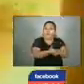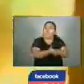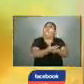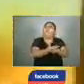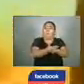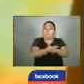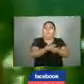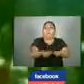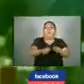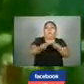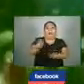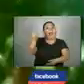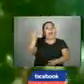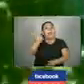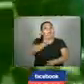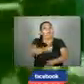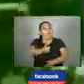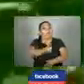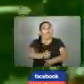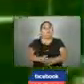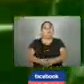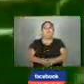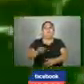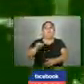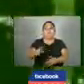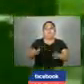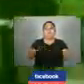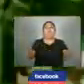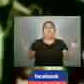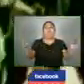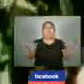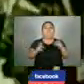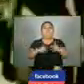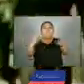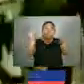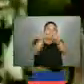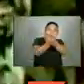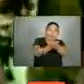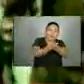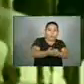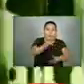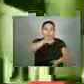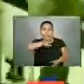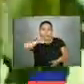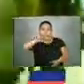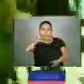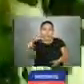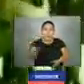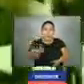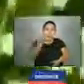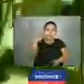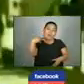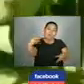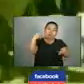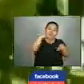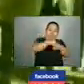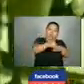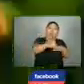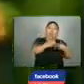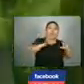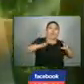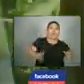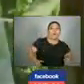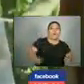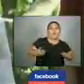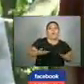reconocidas como víctimas por el estado. Durante esta reunión, se incorporaron 31 casos de víctimas que serán reconocidos por parte del